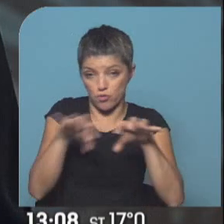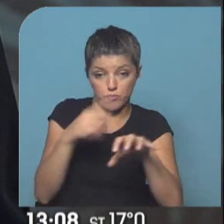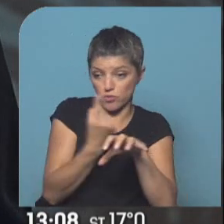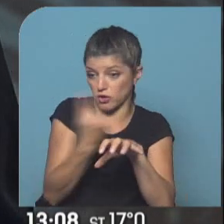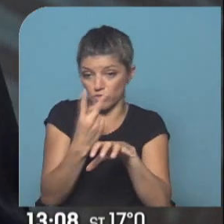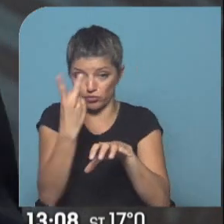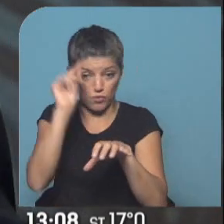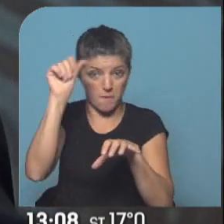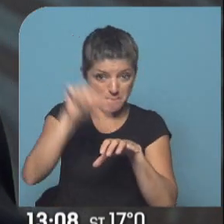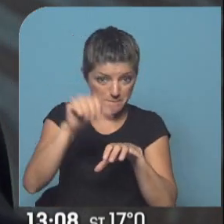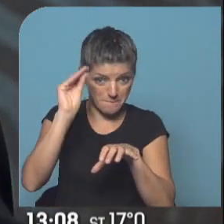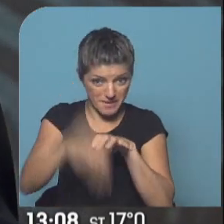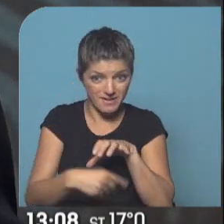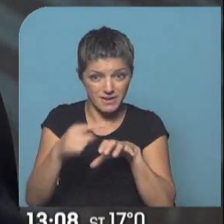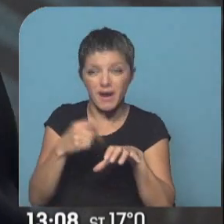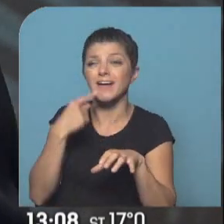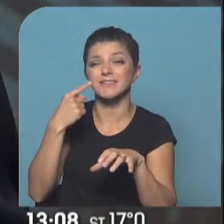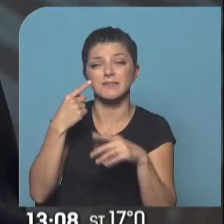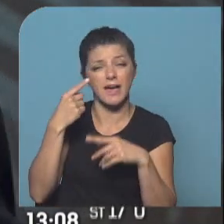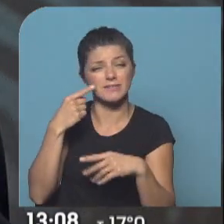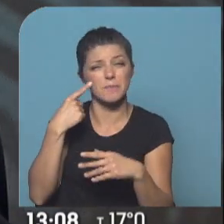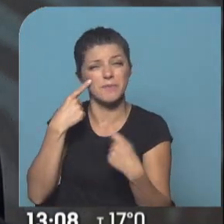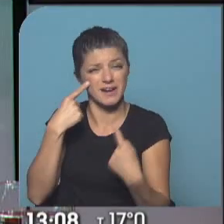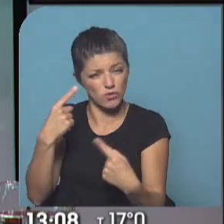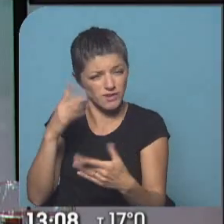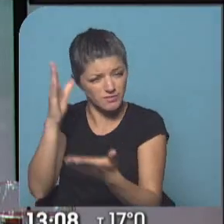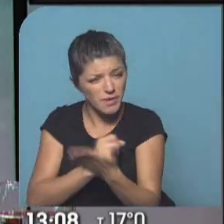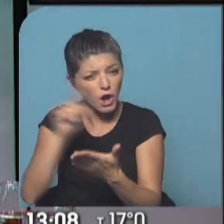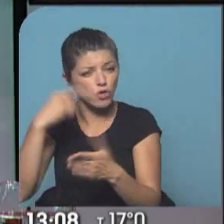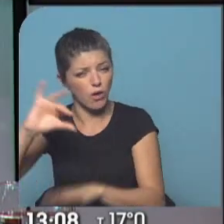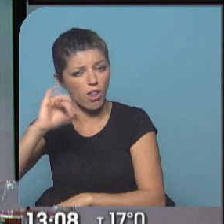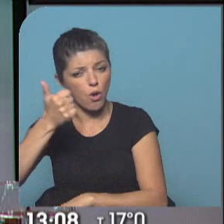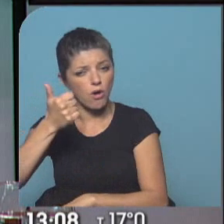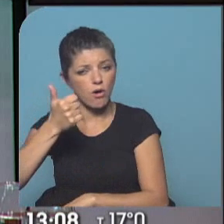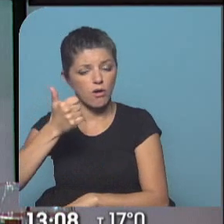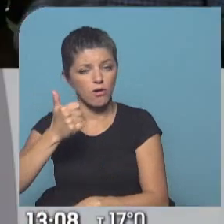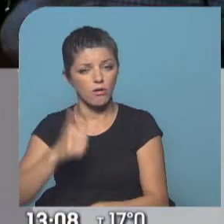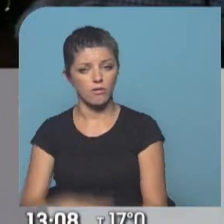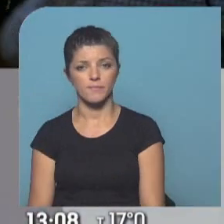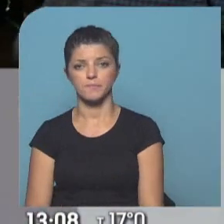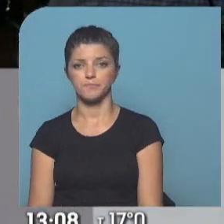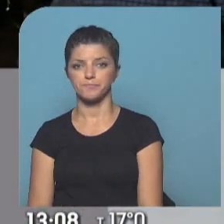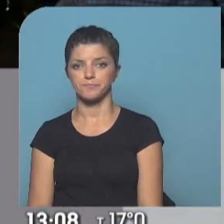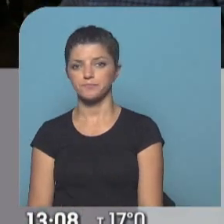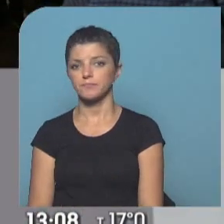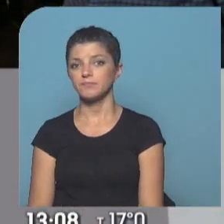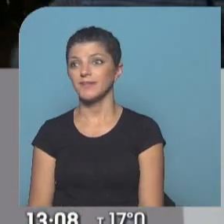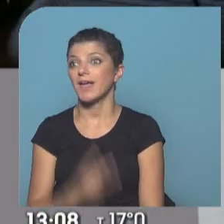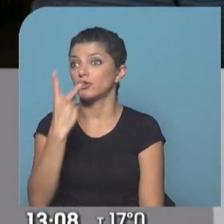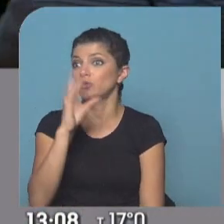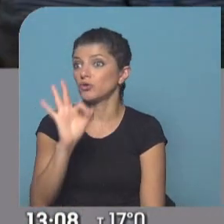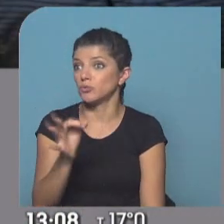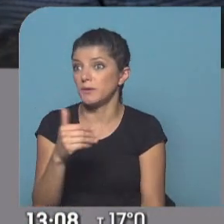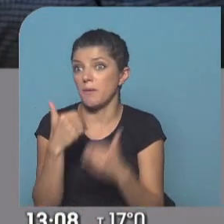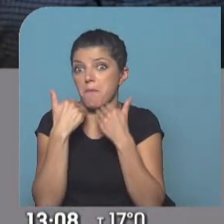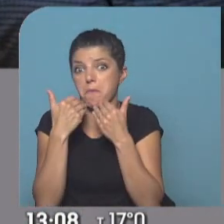mandato de esa mayoría. ¿Cómo ves en perspectiva política esta situación? A ver, el 2 de octubre no sé cómo va a ser. Eso